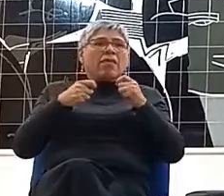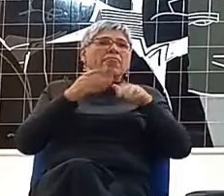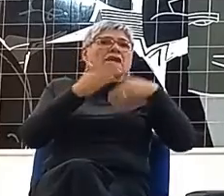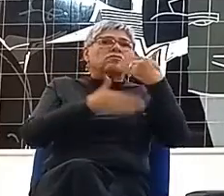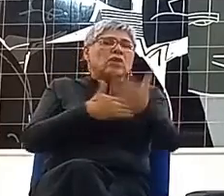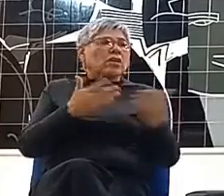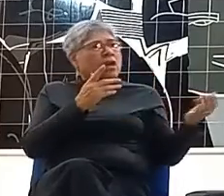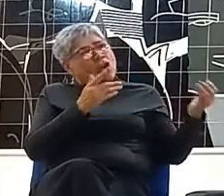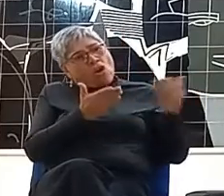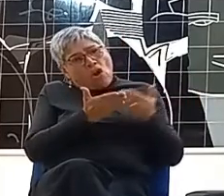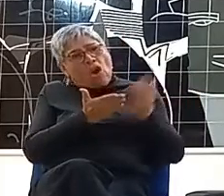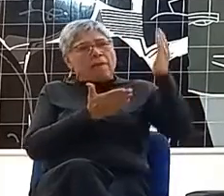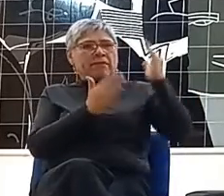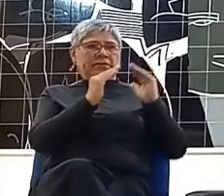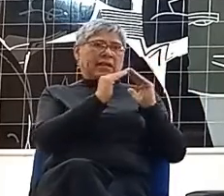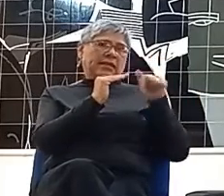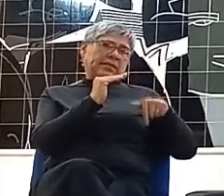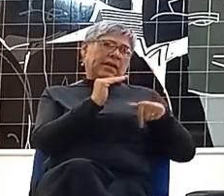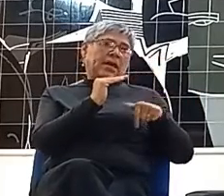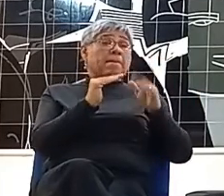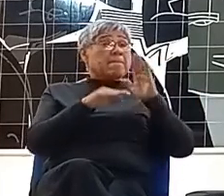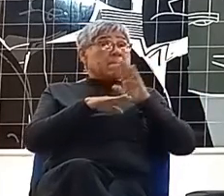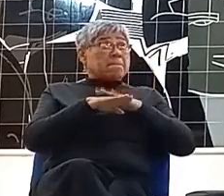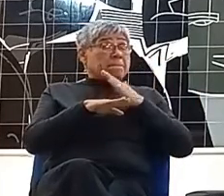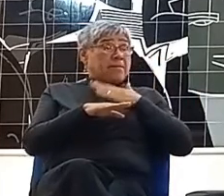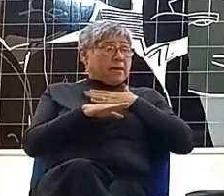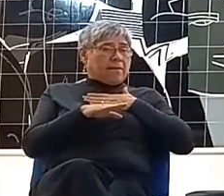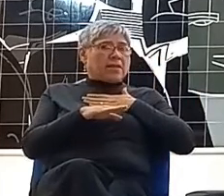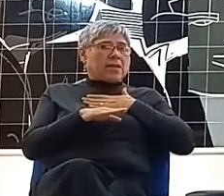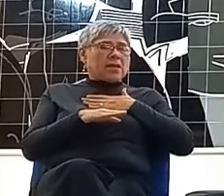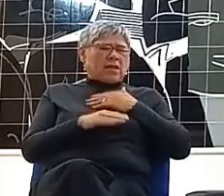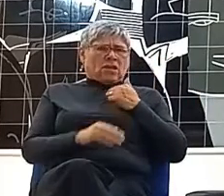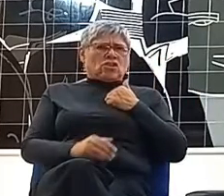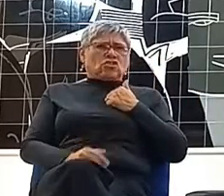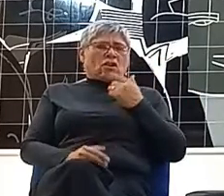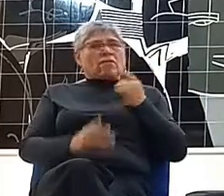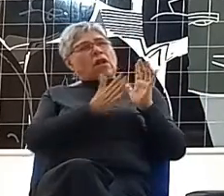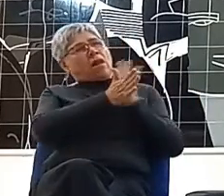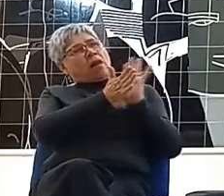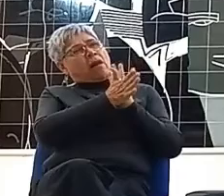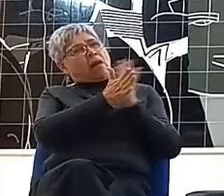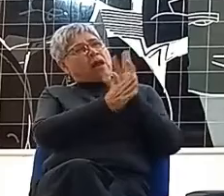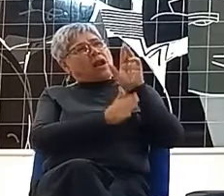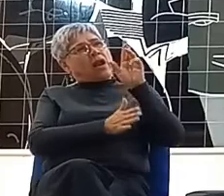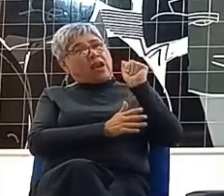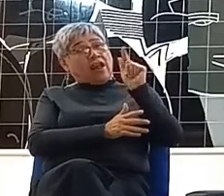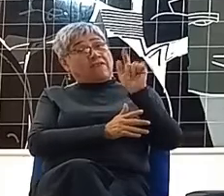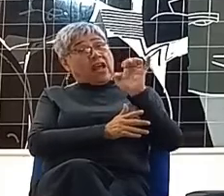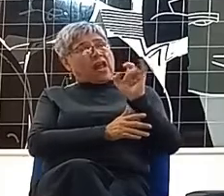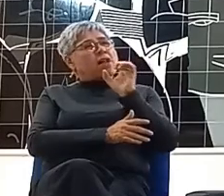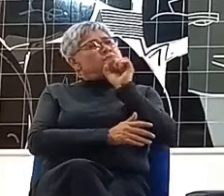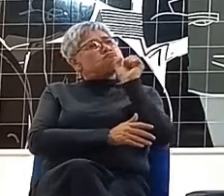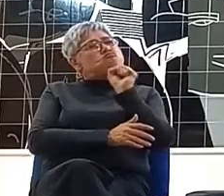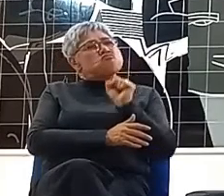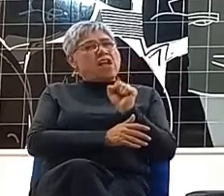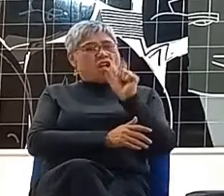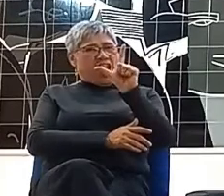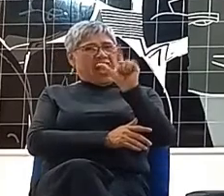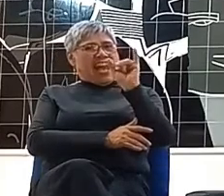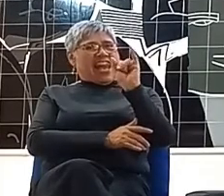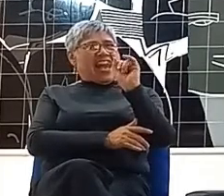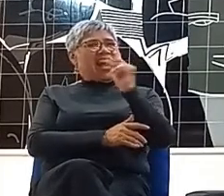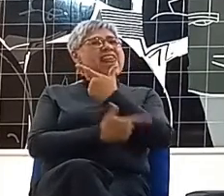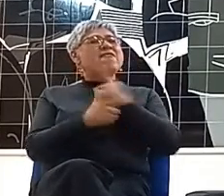esta casa. Para mí, ese relato que me hacía don Rafael, un viejo liberal,